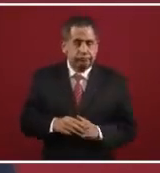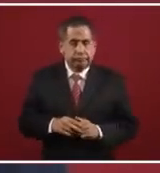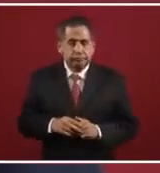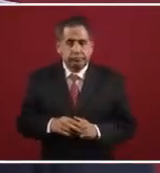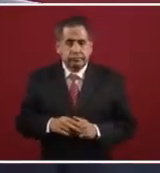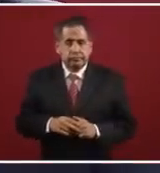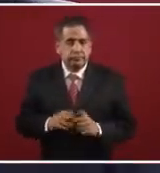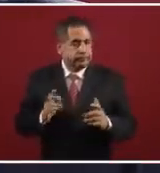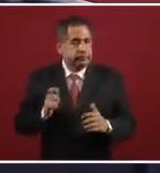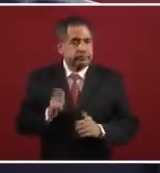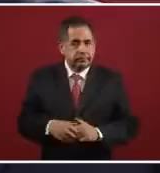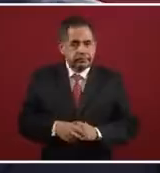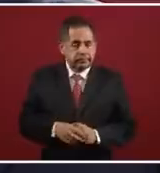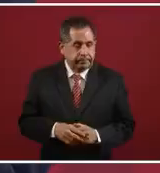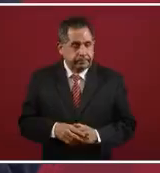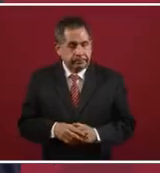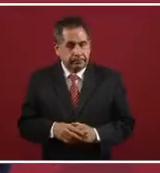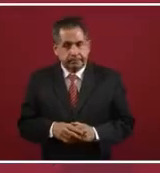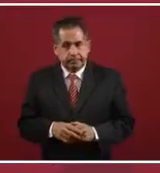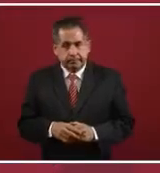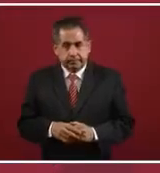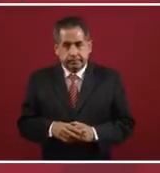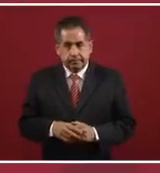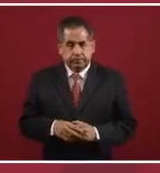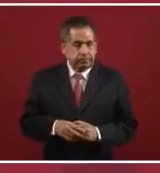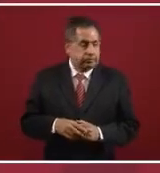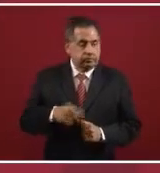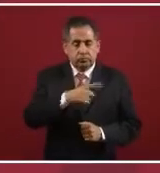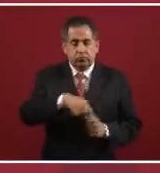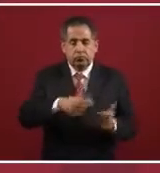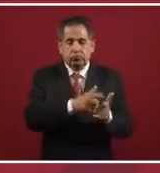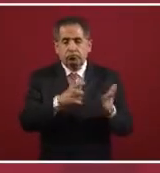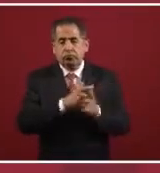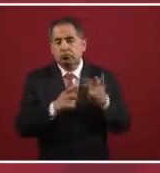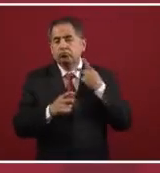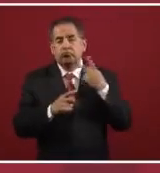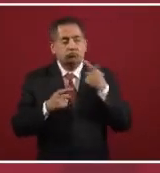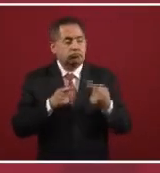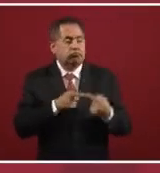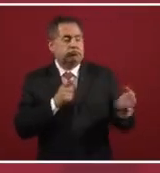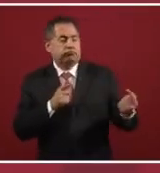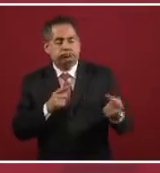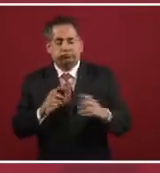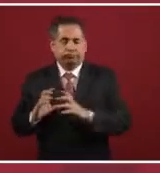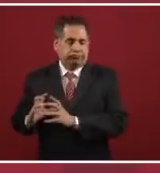contra un partido opositor,